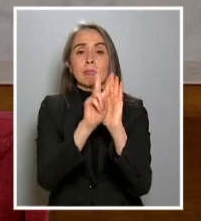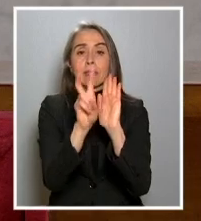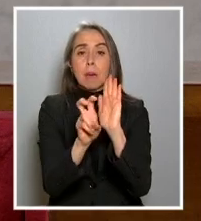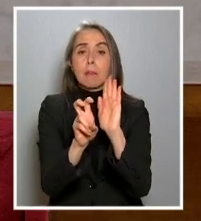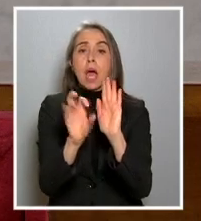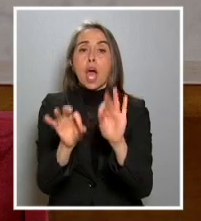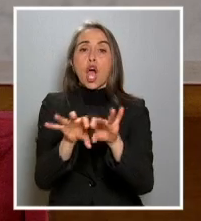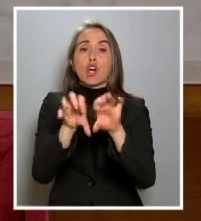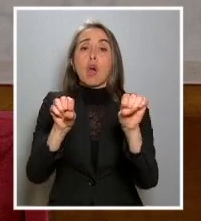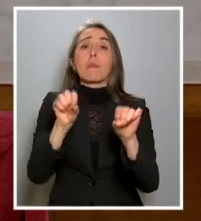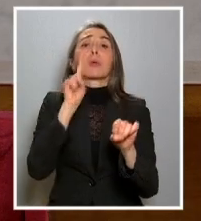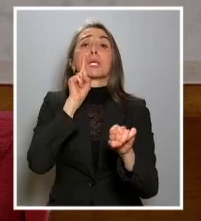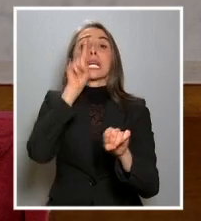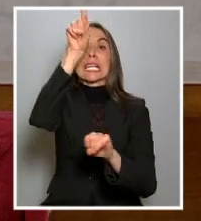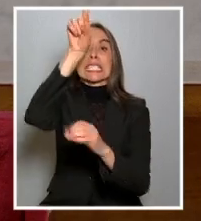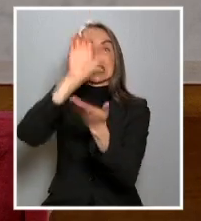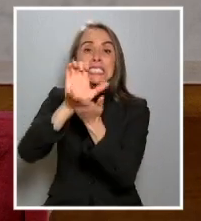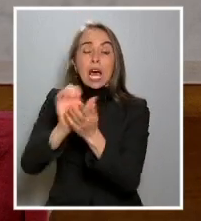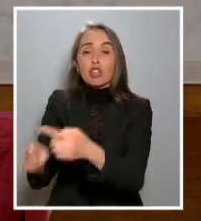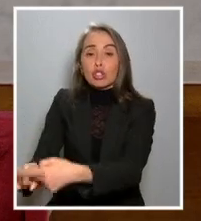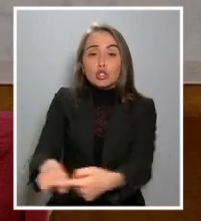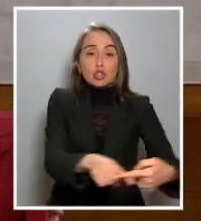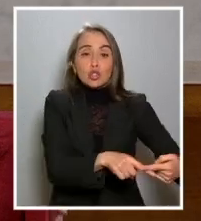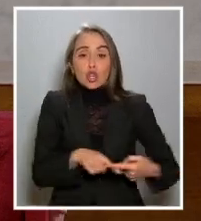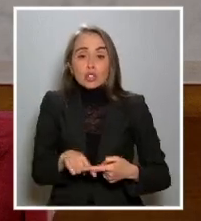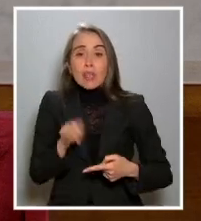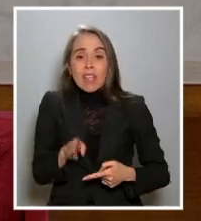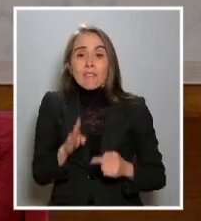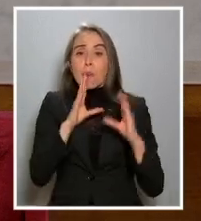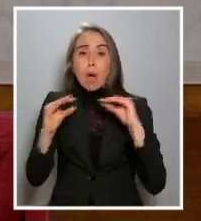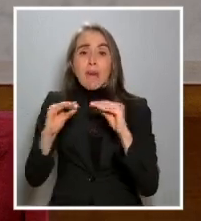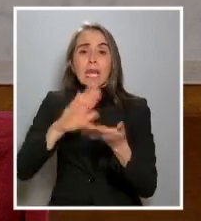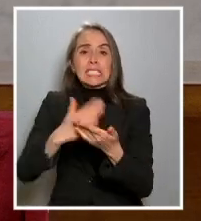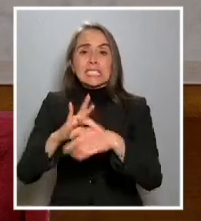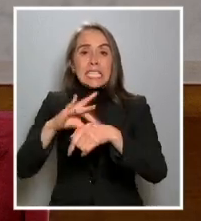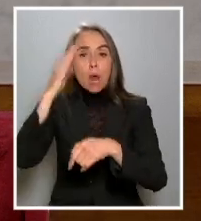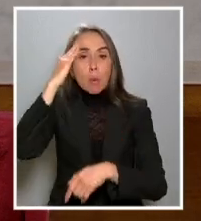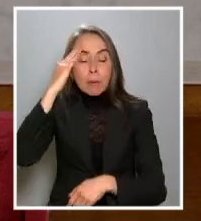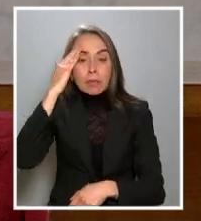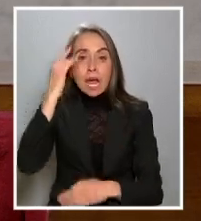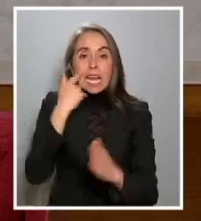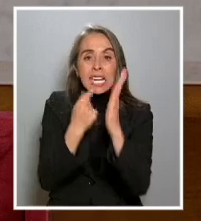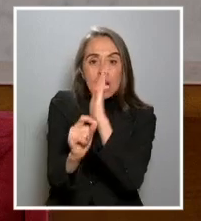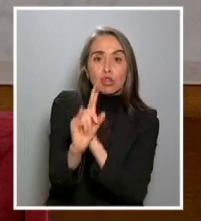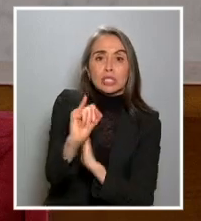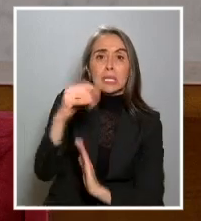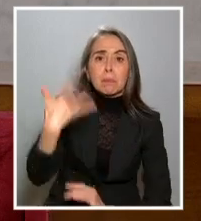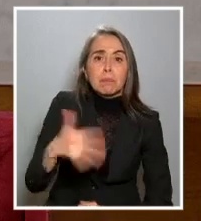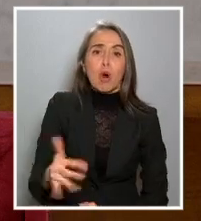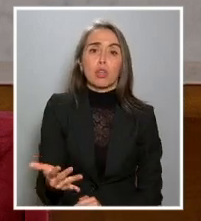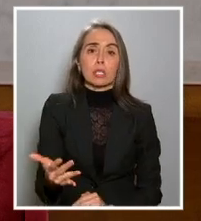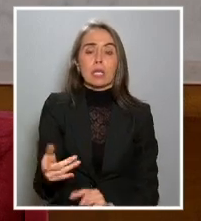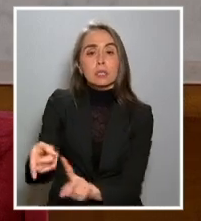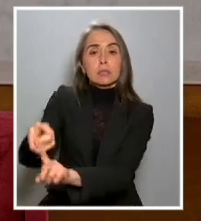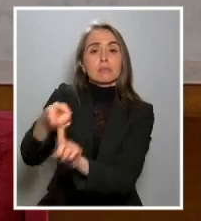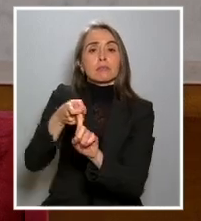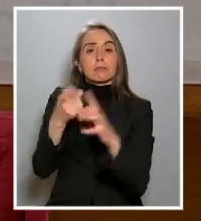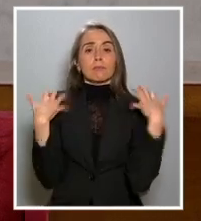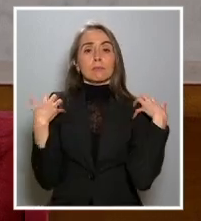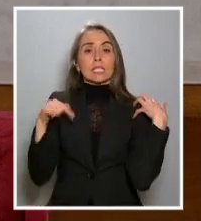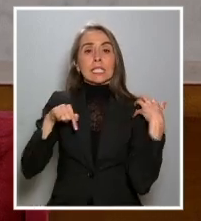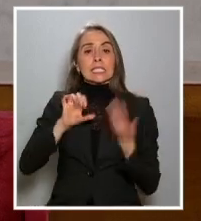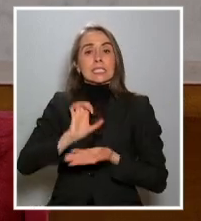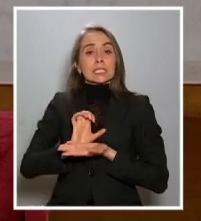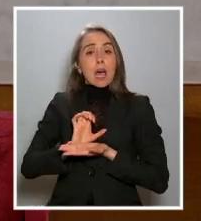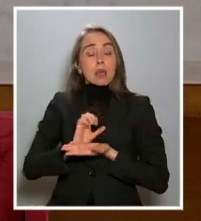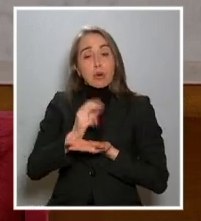un compromiso de Estado, porque como sociedad debemos hablar de salud mental, reconocer su importancia y hacernos cargo